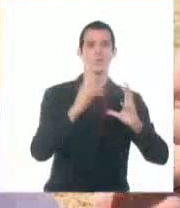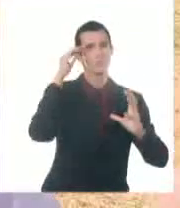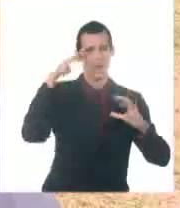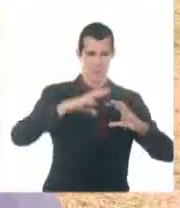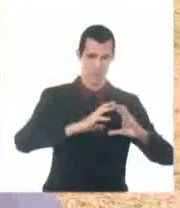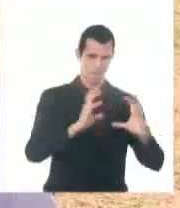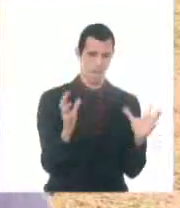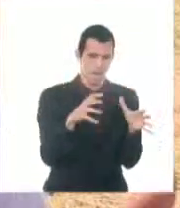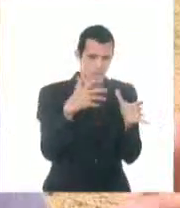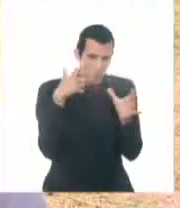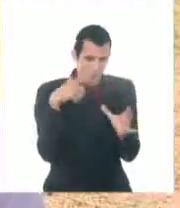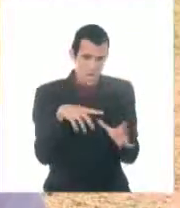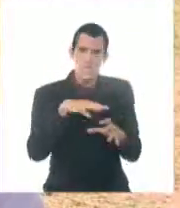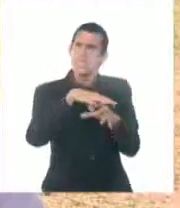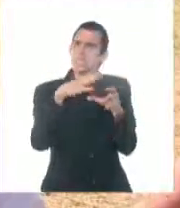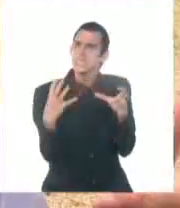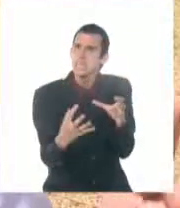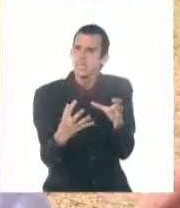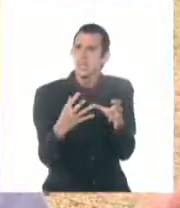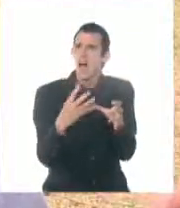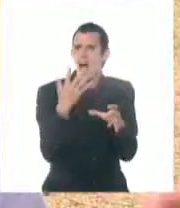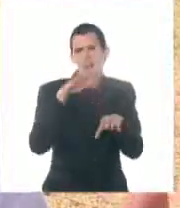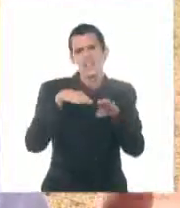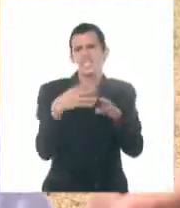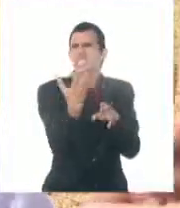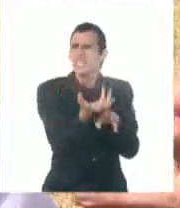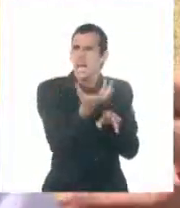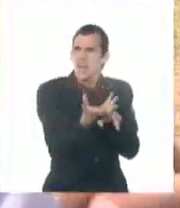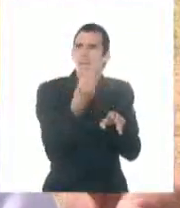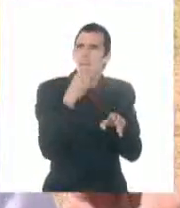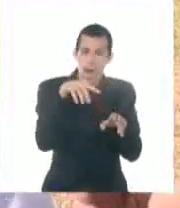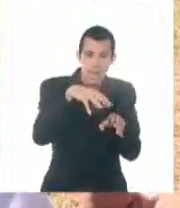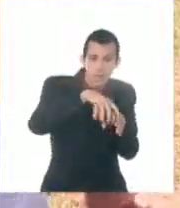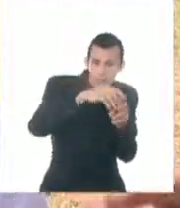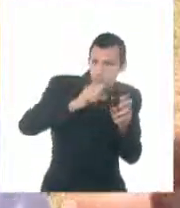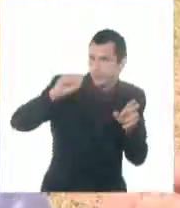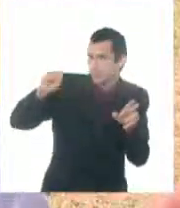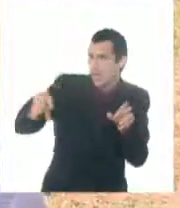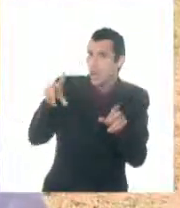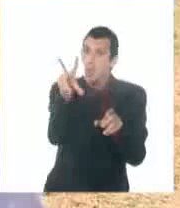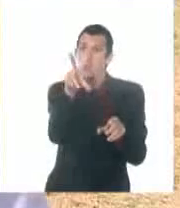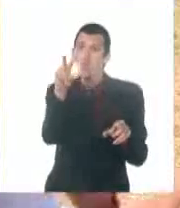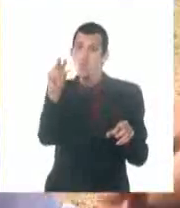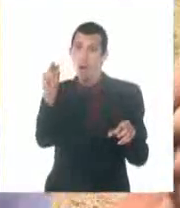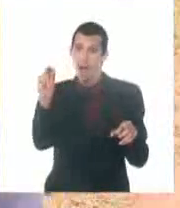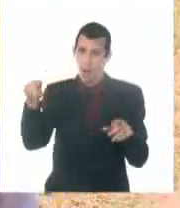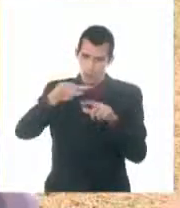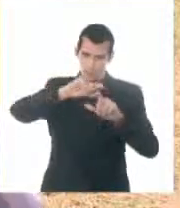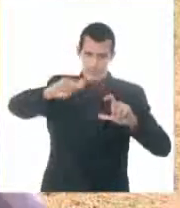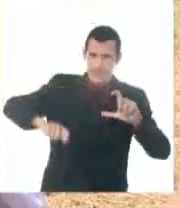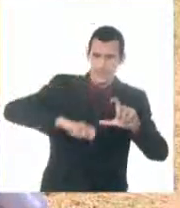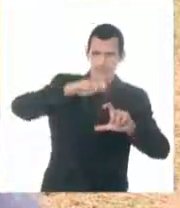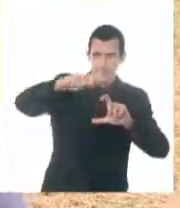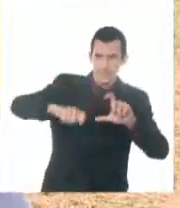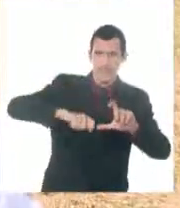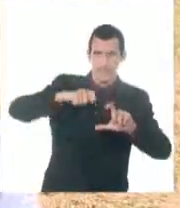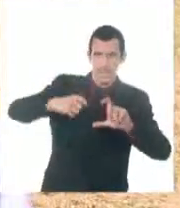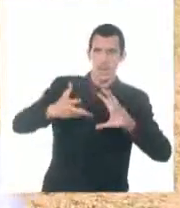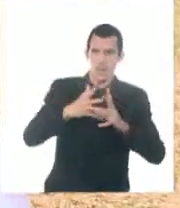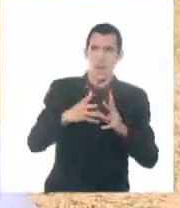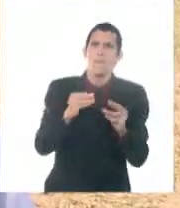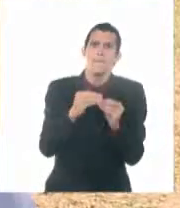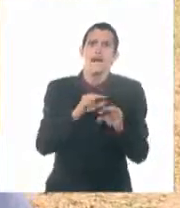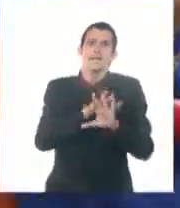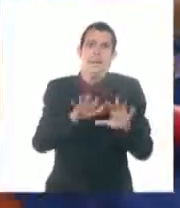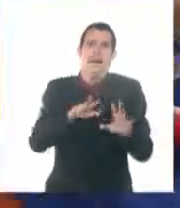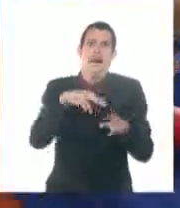montando en Rincón 3, que es un pozo muy fértil y que puede darle agua, porque lo tenemos interconectado tanto al sistema central como al